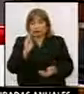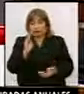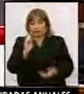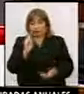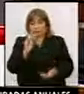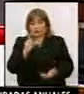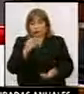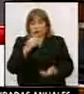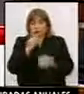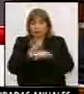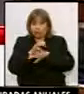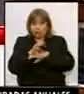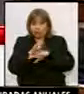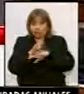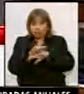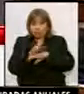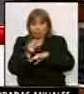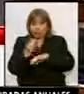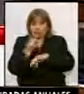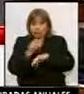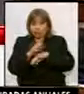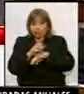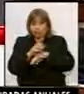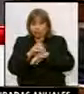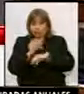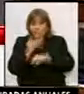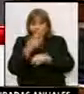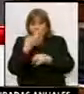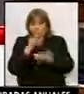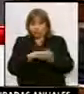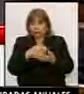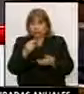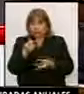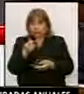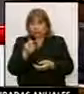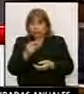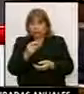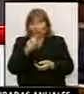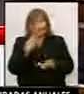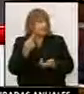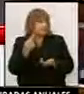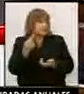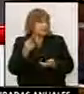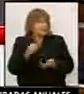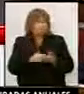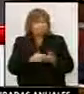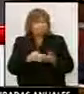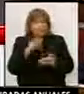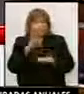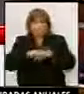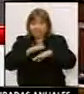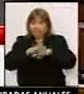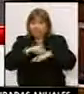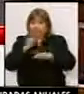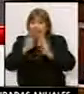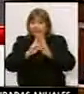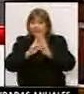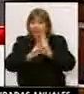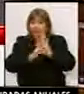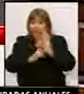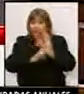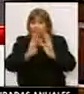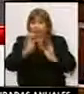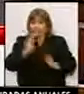ha hecho una recomendación. No solamente es un problema del mal uso de los fondos, sino que la superintendencia ha advertido que el reglamento del